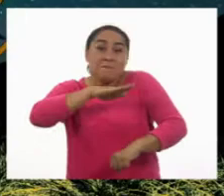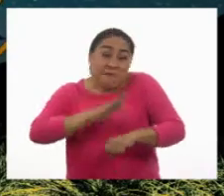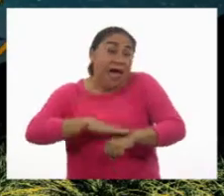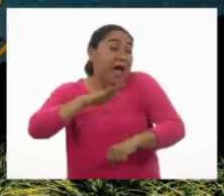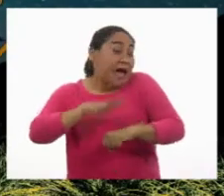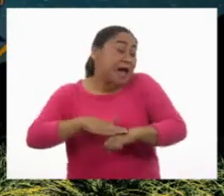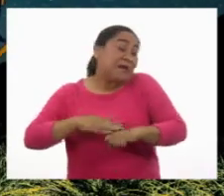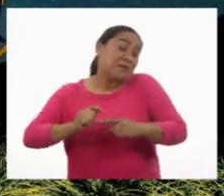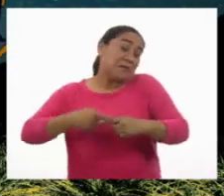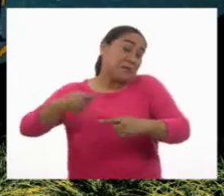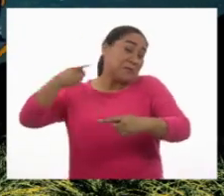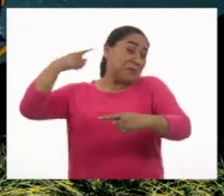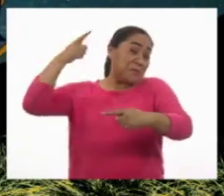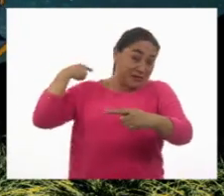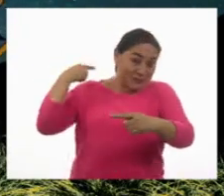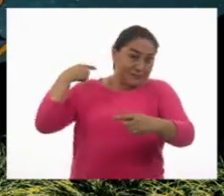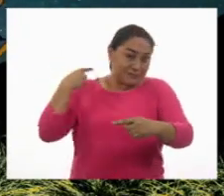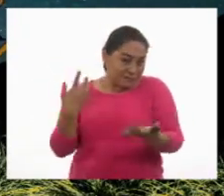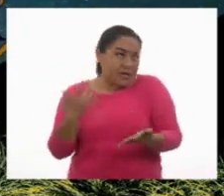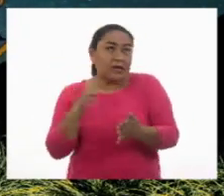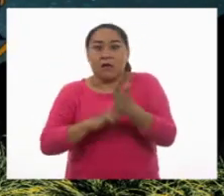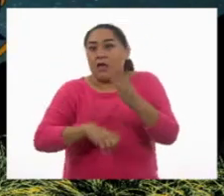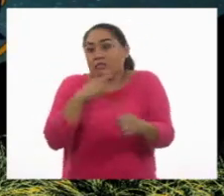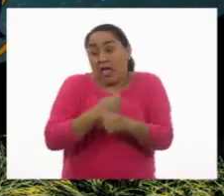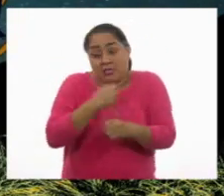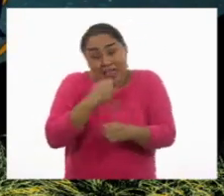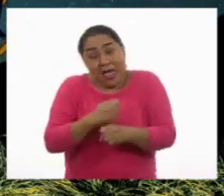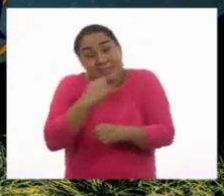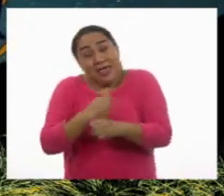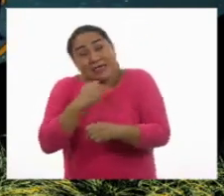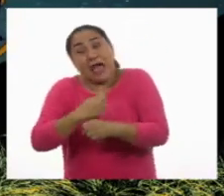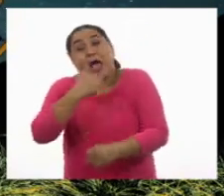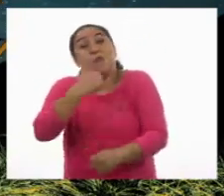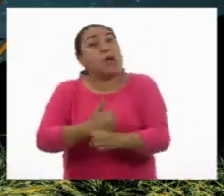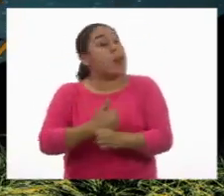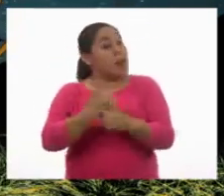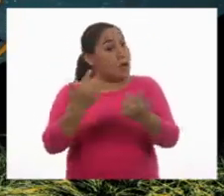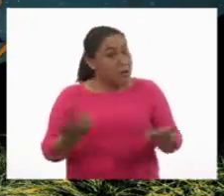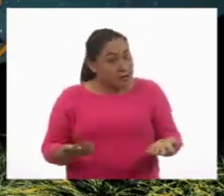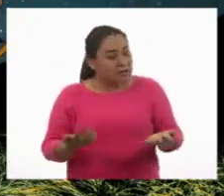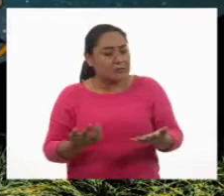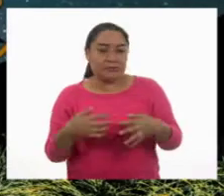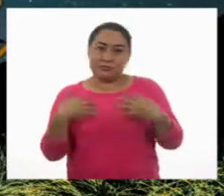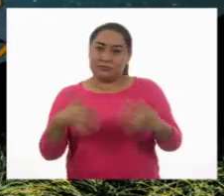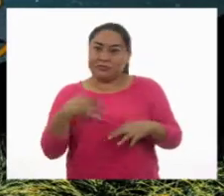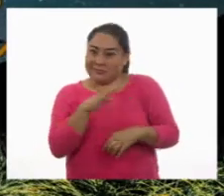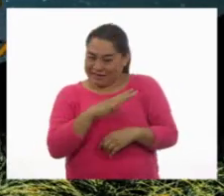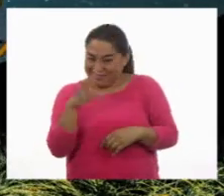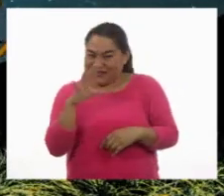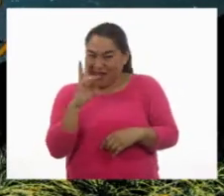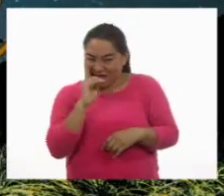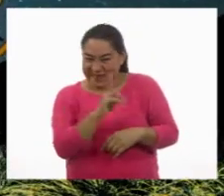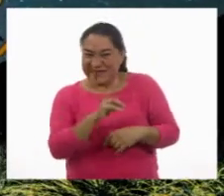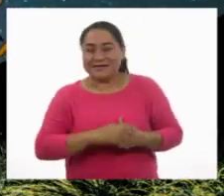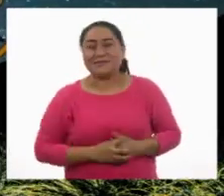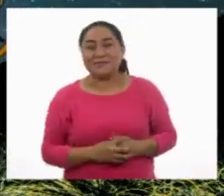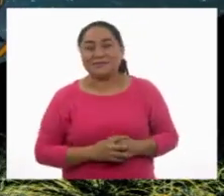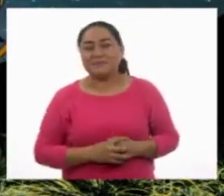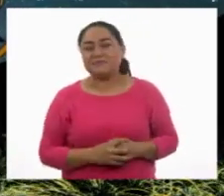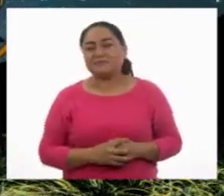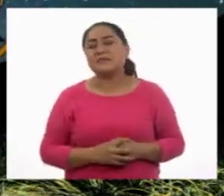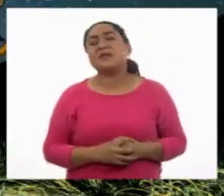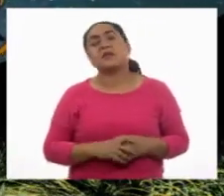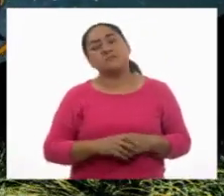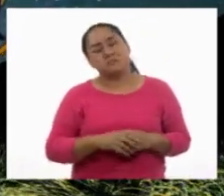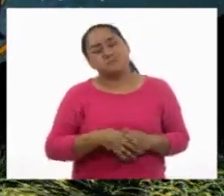más lejanos, como tu tatarabuelo. Increíble, ¿no? ¿Alguna vez